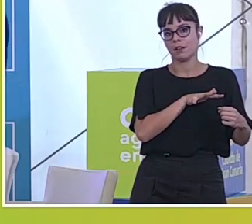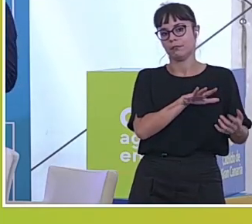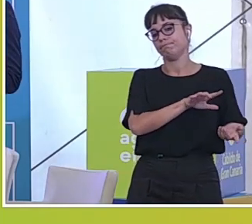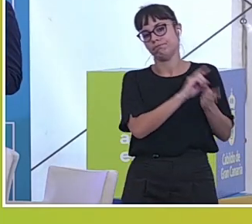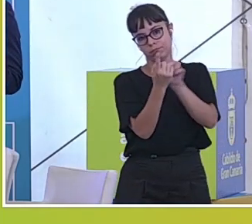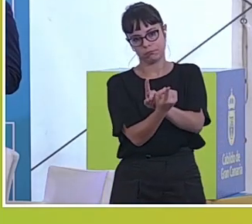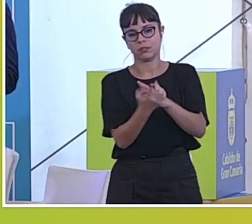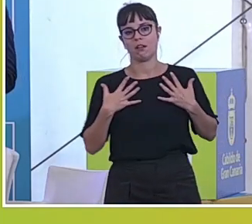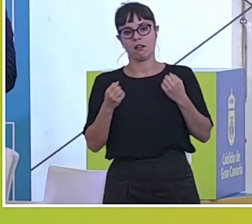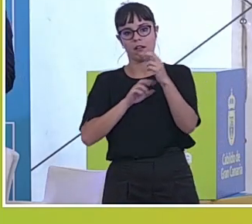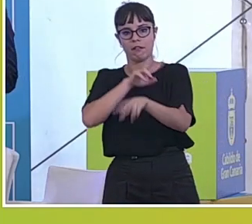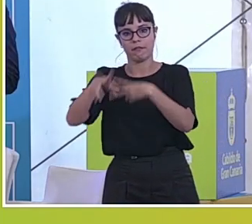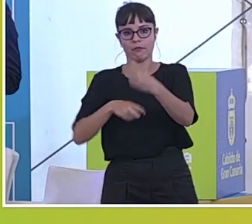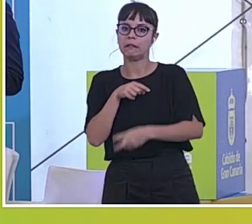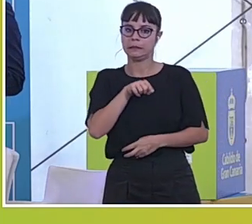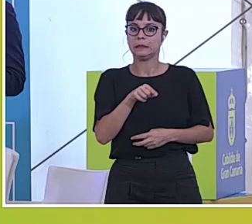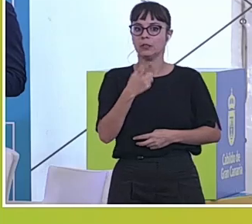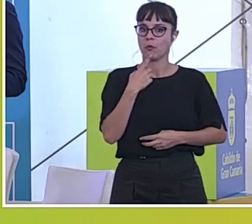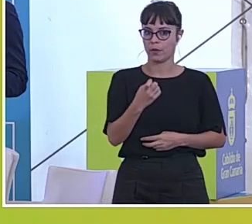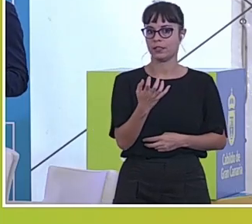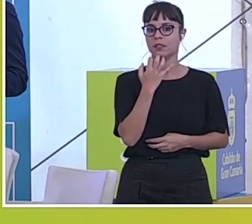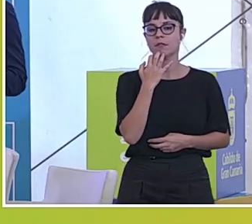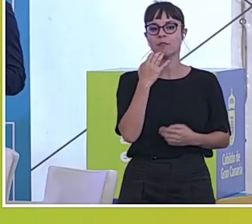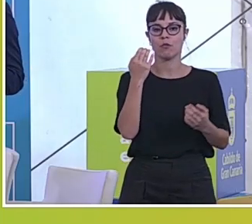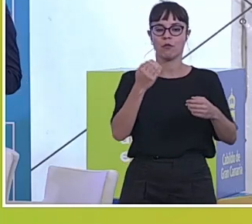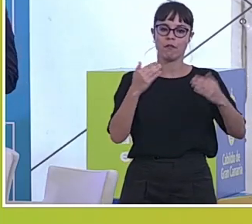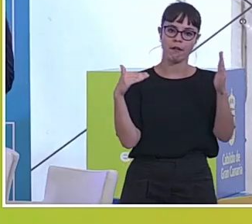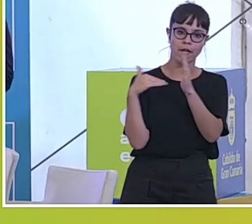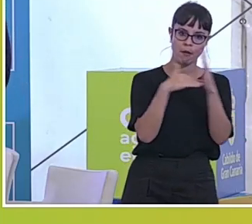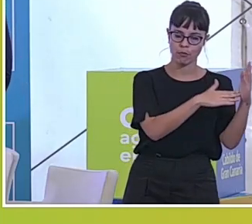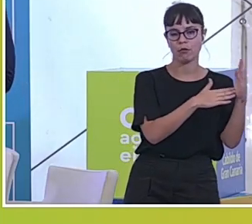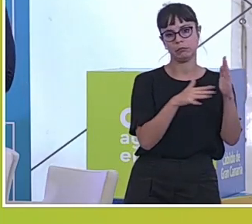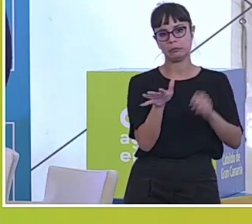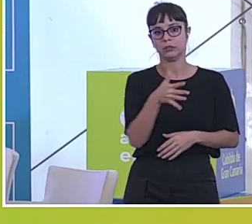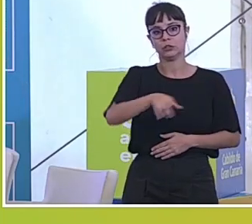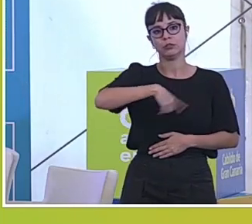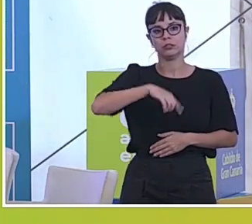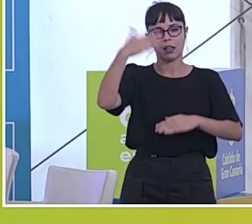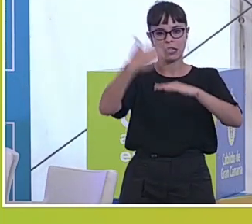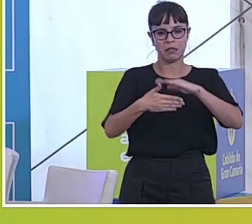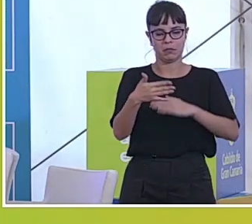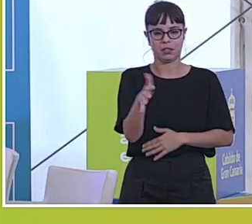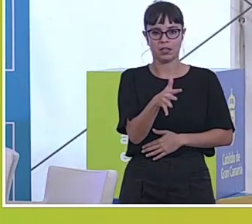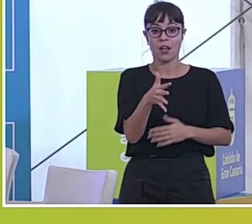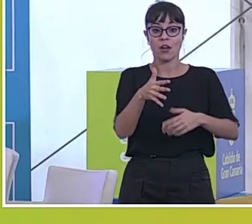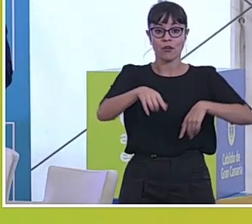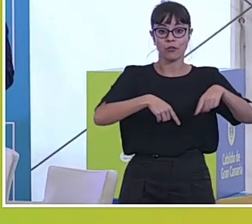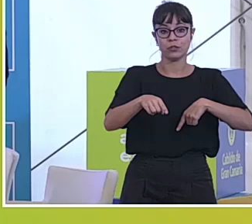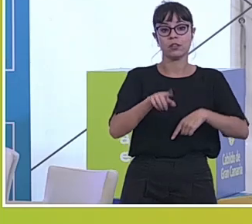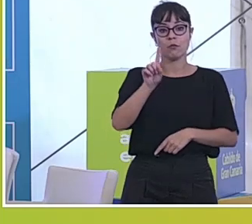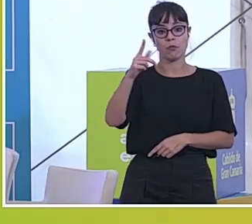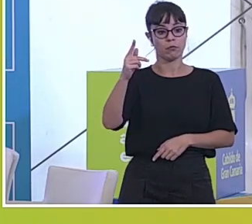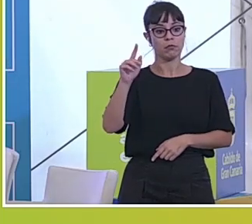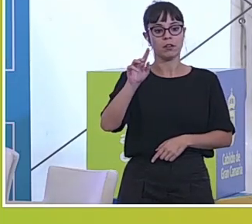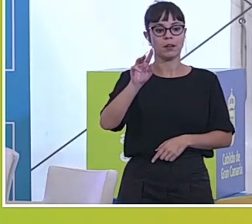Nosotros solemos establecer un límite sobre los 3.500 kilogramos, ¿vale? Los vehículos